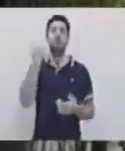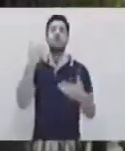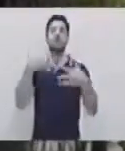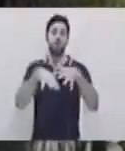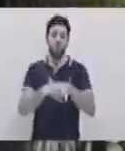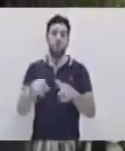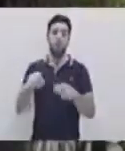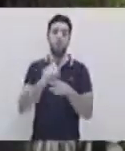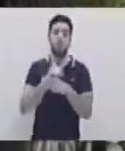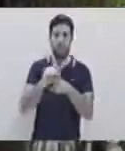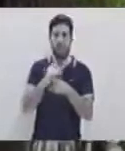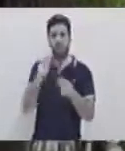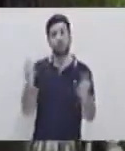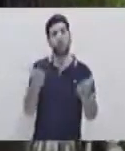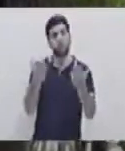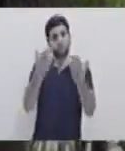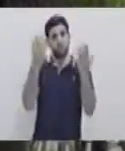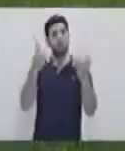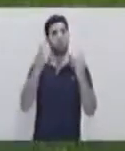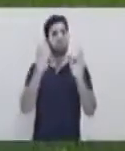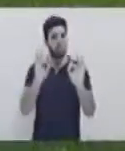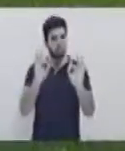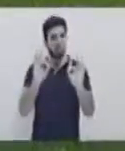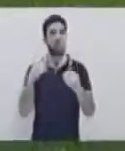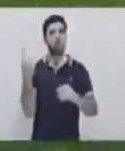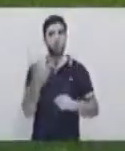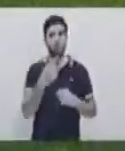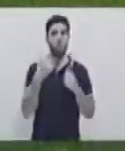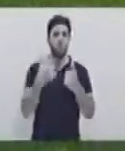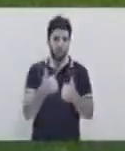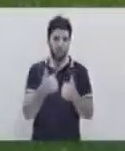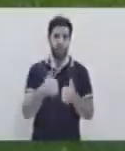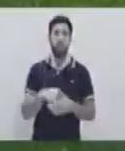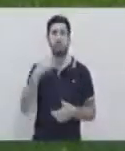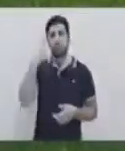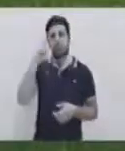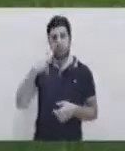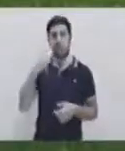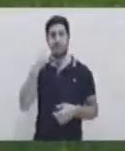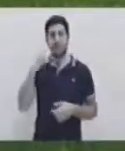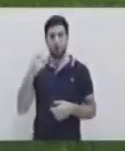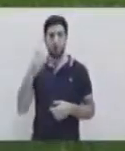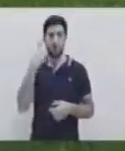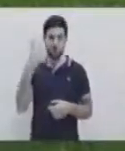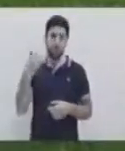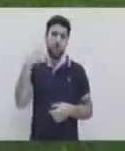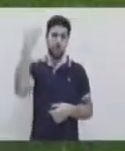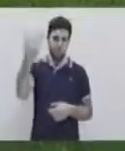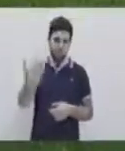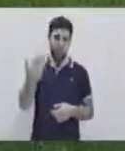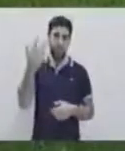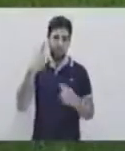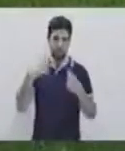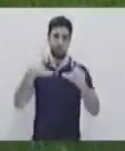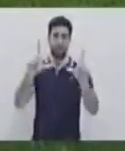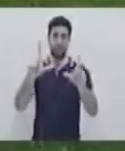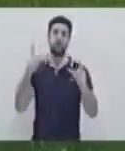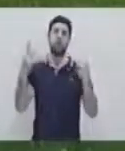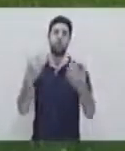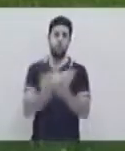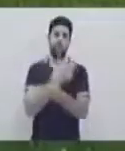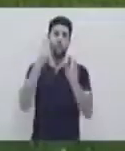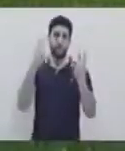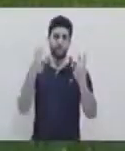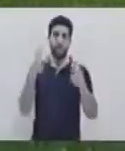sociedades más inclusivas donde la práctica los va a tener a ustedes fluidos para tener esta adquisición del idioma. Nos vemos en un